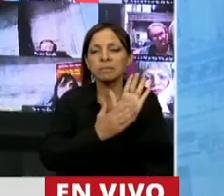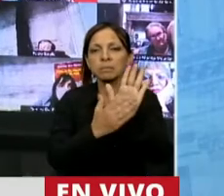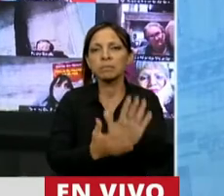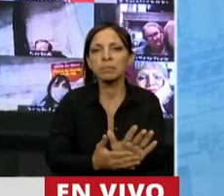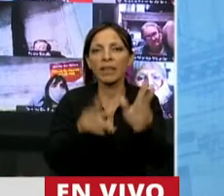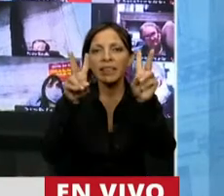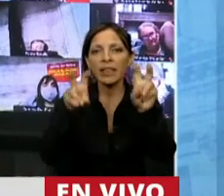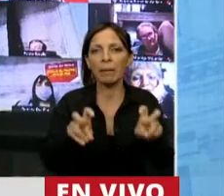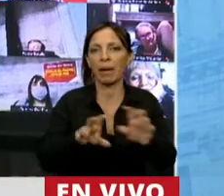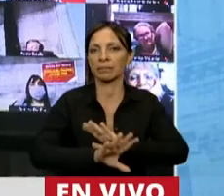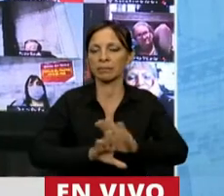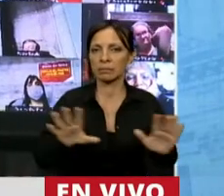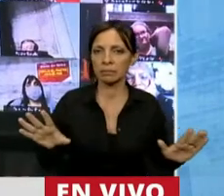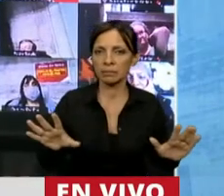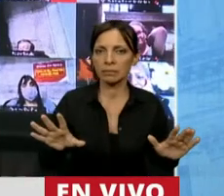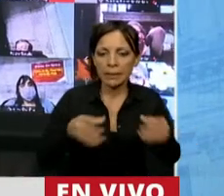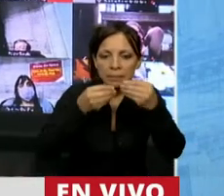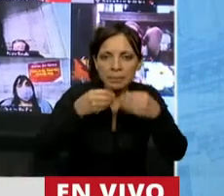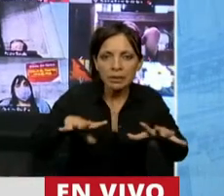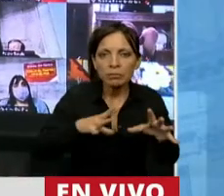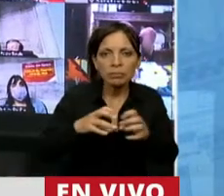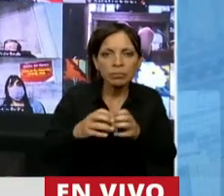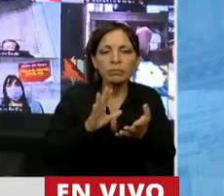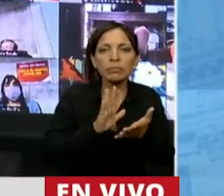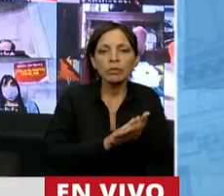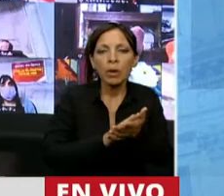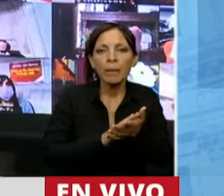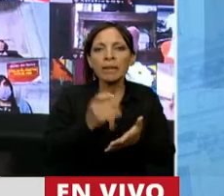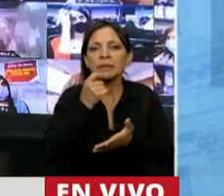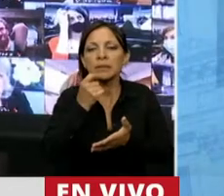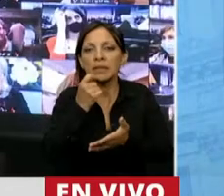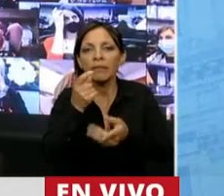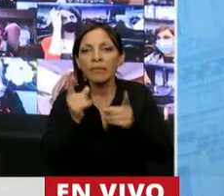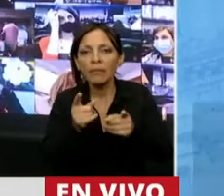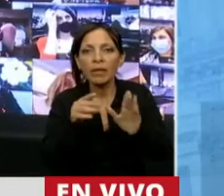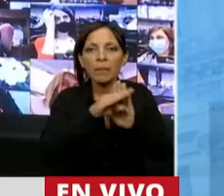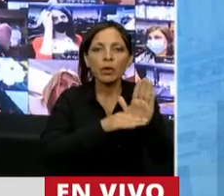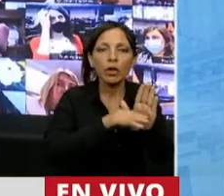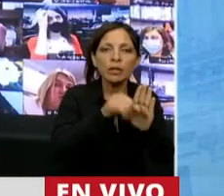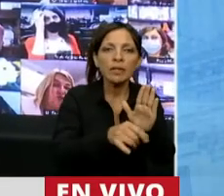un tema y tiene que ver con la vigencia o no del protocolo.